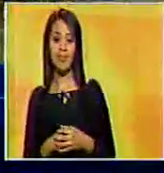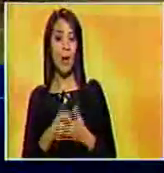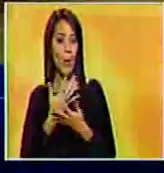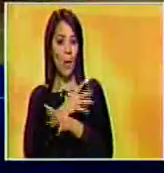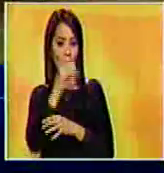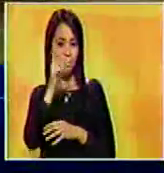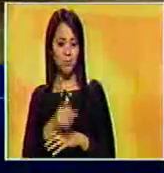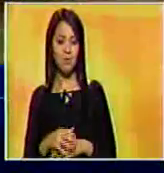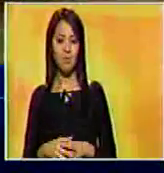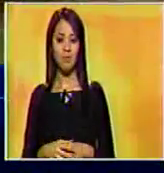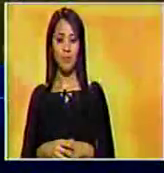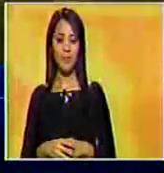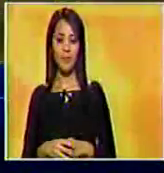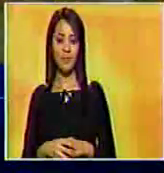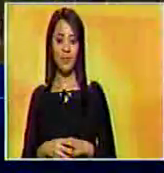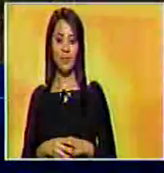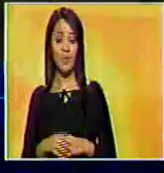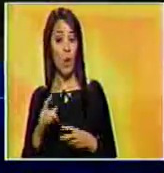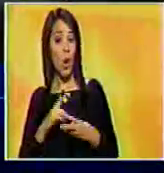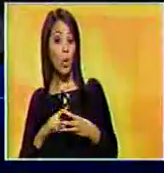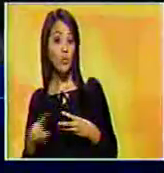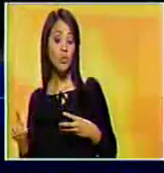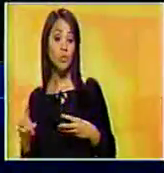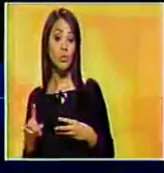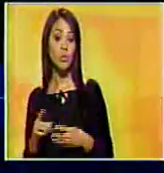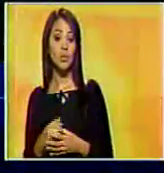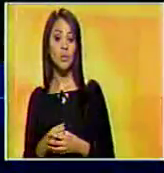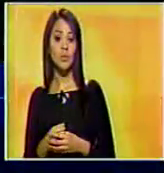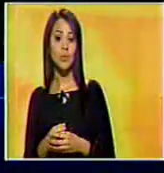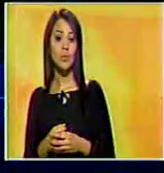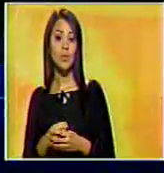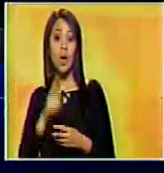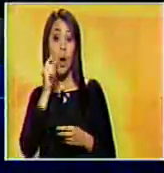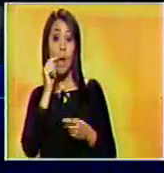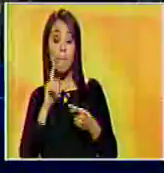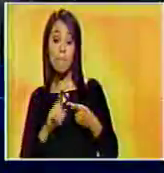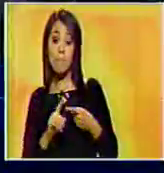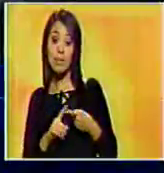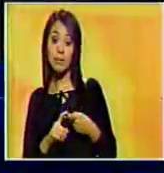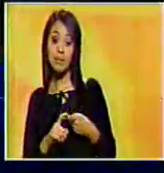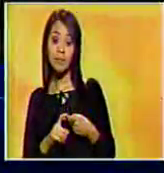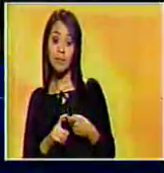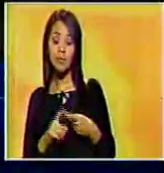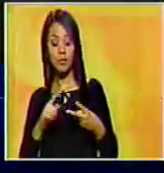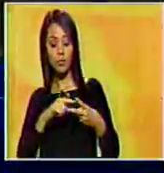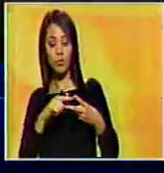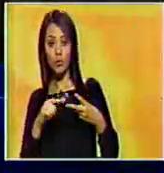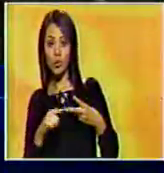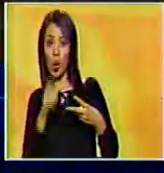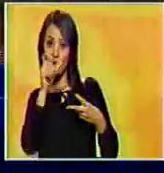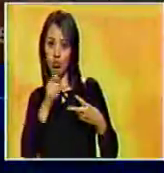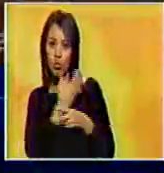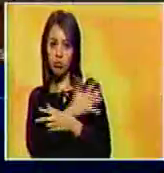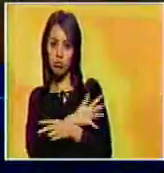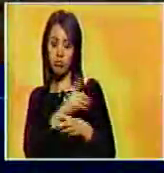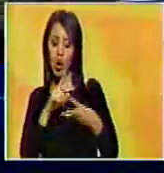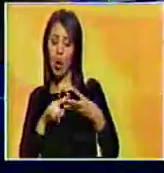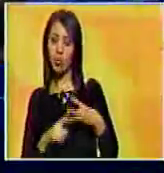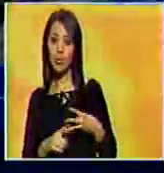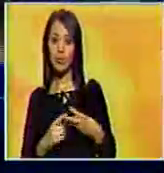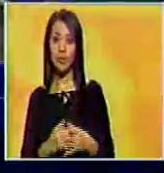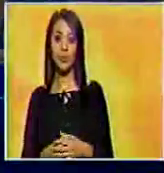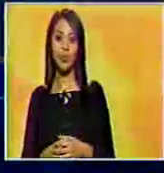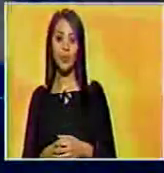ofensiva. Por su parte, los litoralenses, dirigidos por Osvaldo Guillén, cuentan con Luis Ardiñas, José Castillo y Adonis